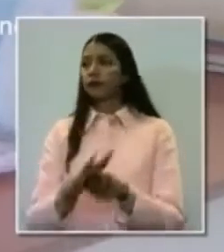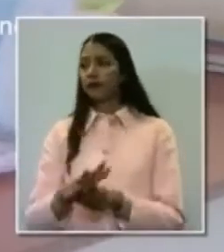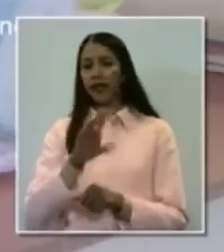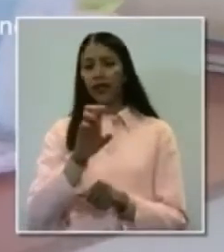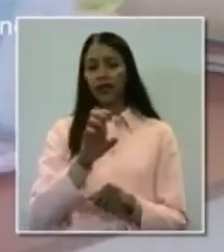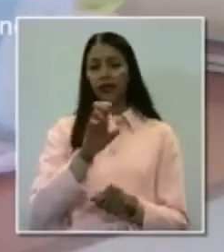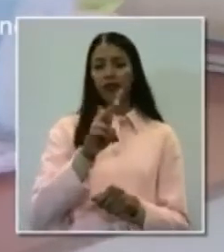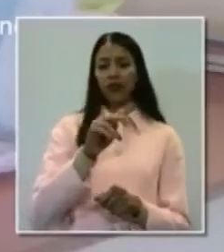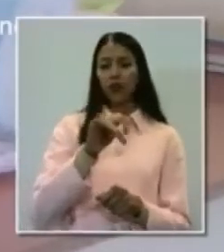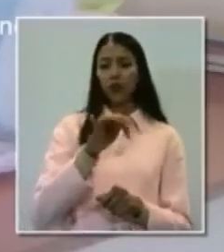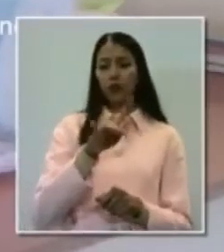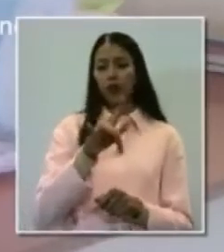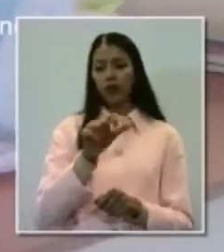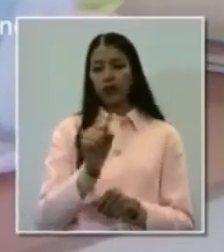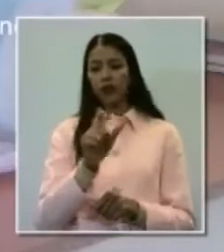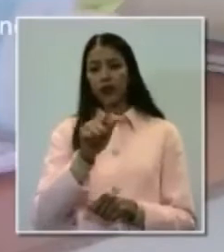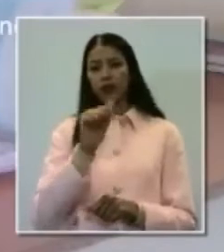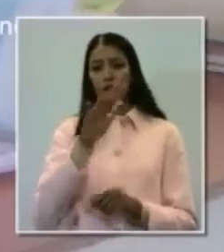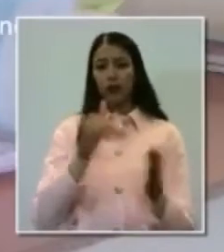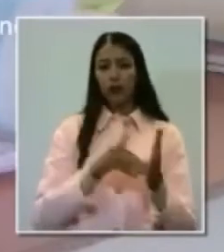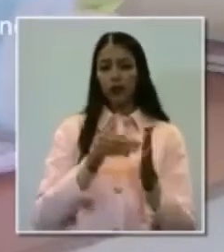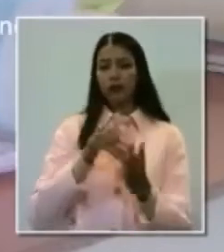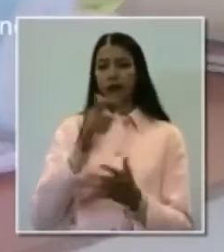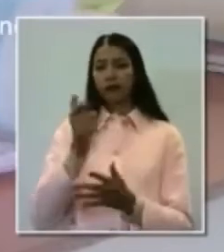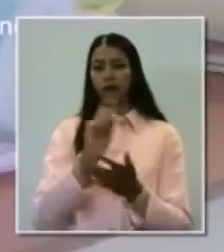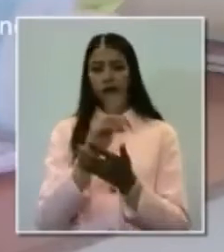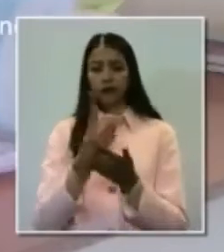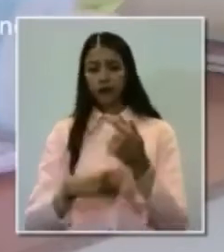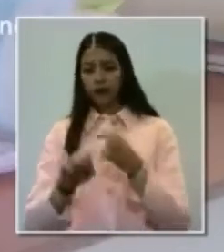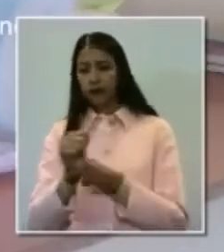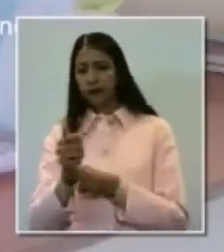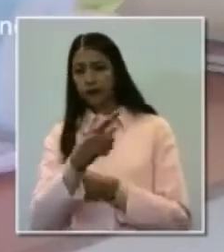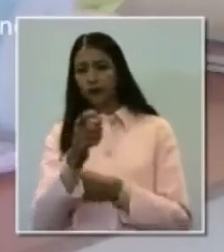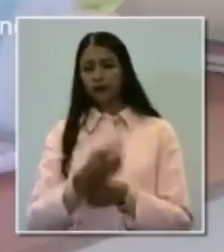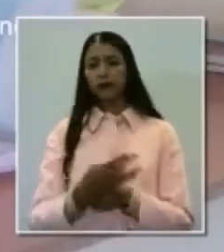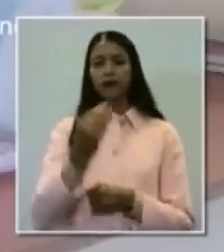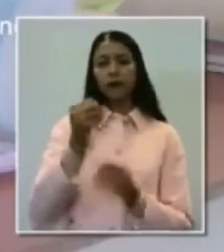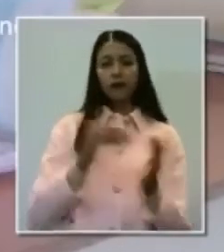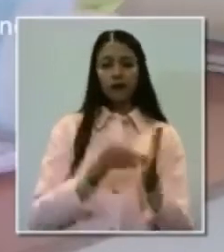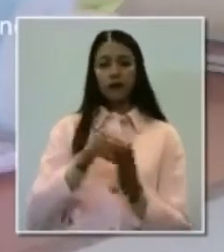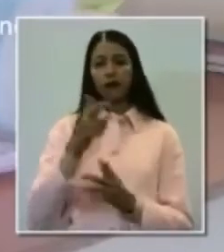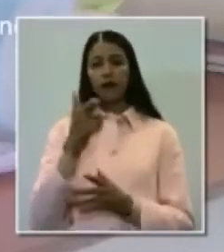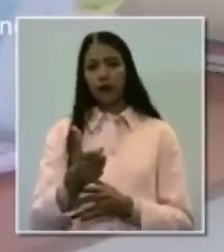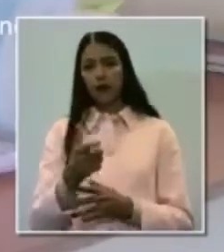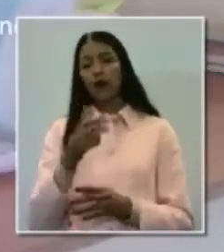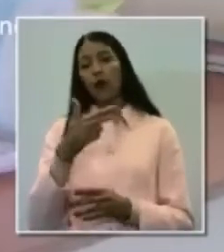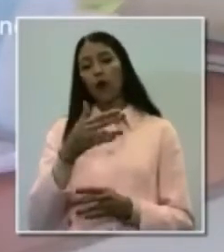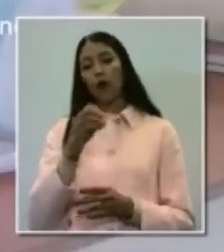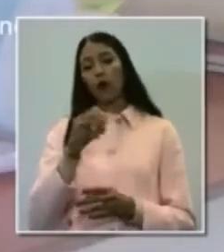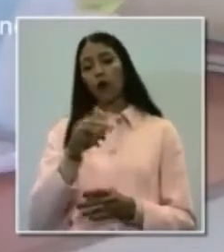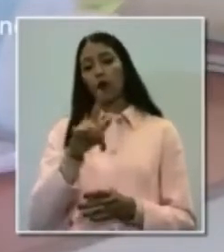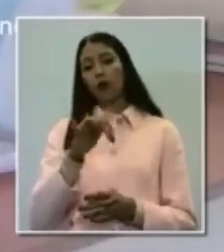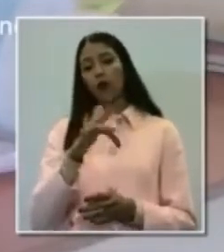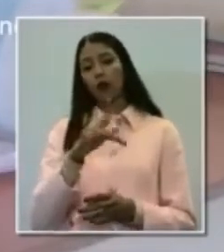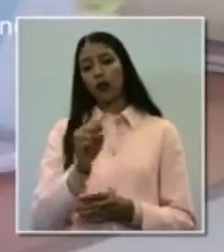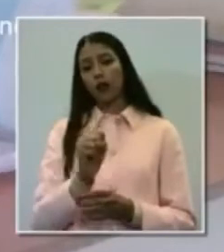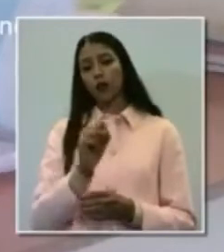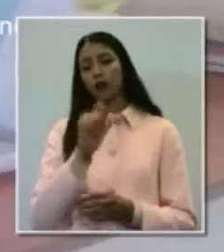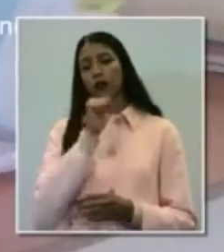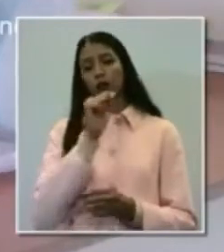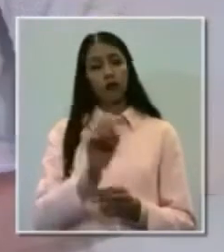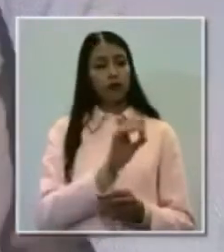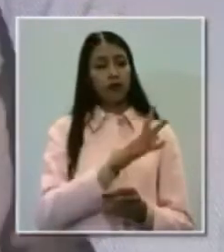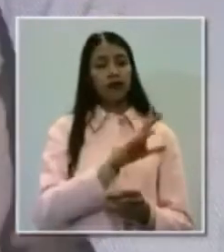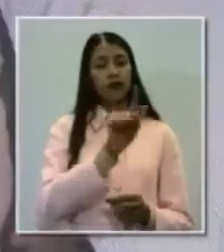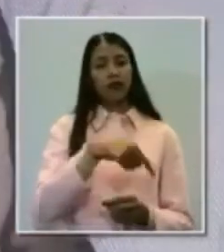eventuales 75 millones de pesos, programas alternativos 109 millones de pesos y homologados no transferidos por